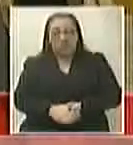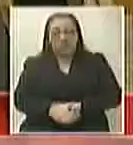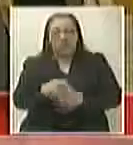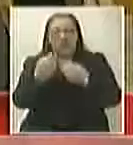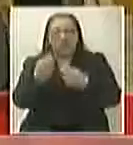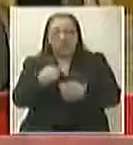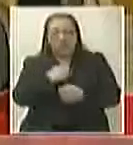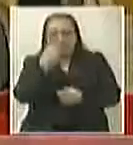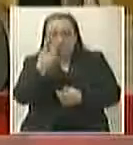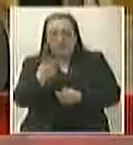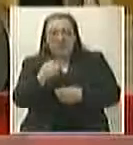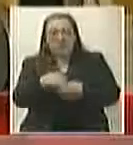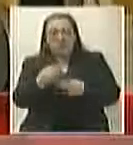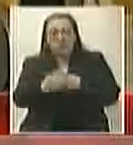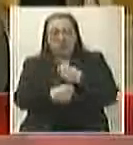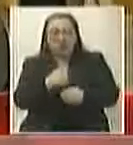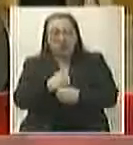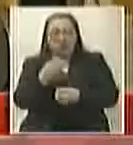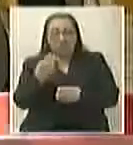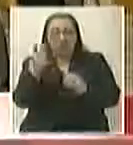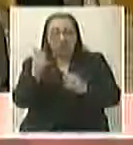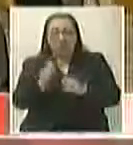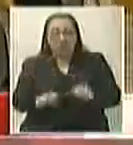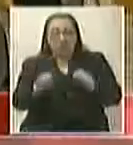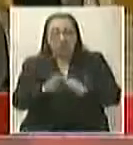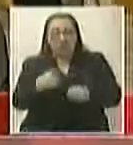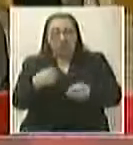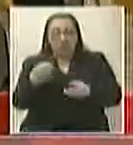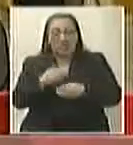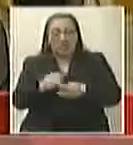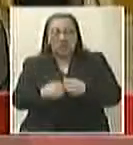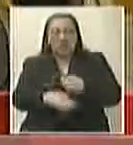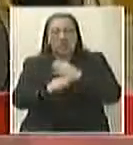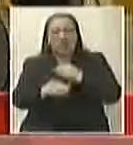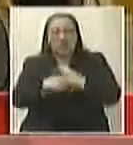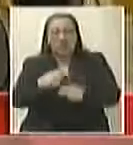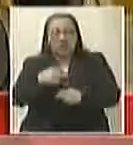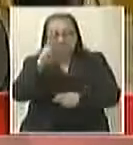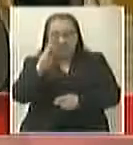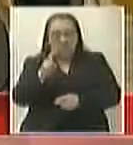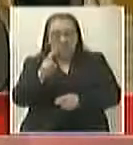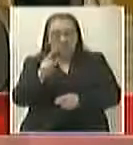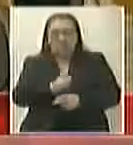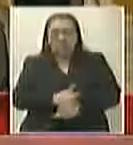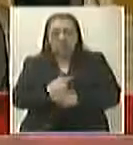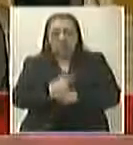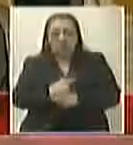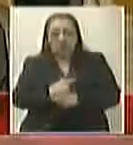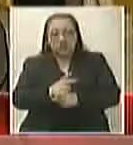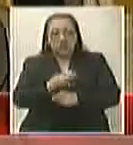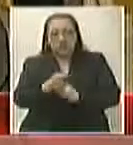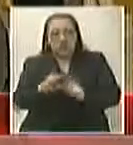Y este resultado lo vamos a ver en muchos años. Hay muchos temas importantes que involucran la defensa nacional del Perú, la seguridad